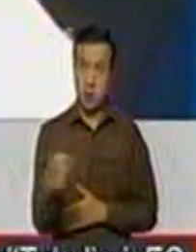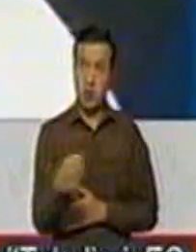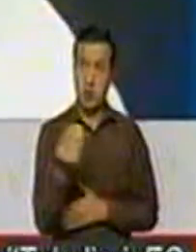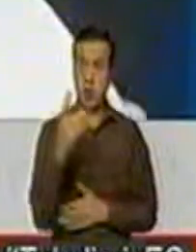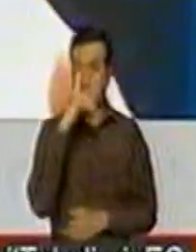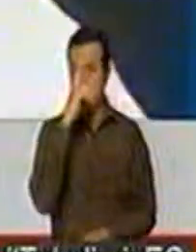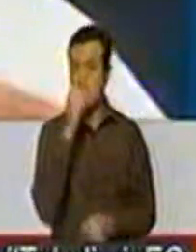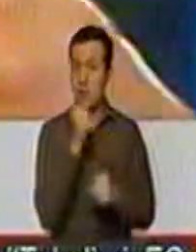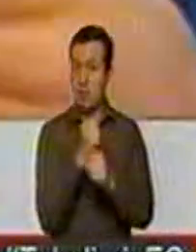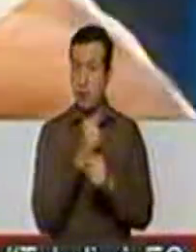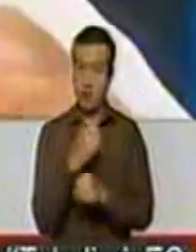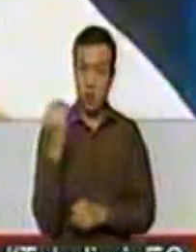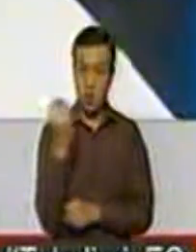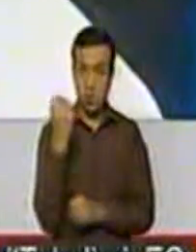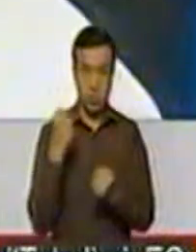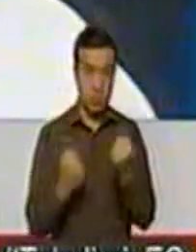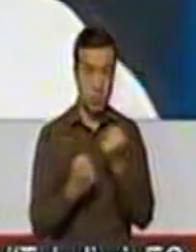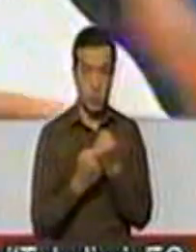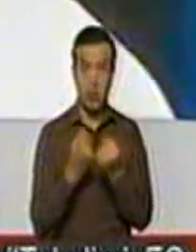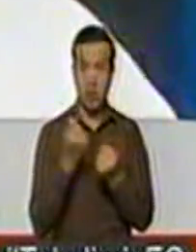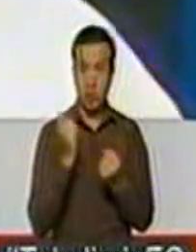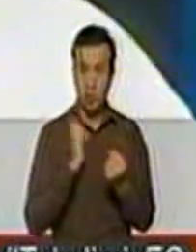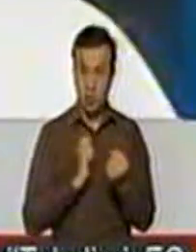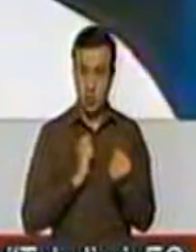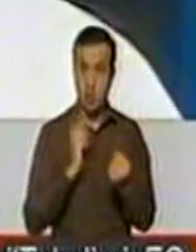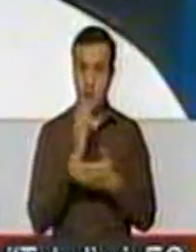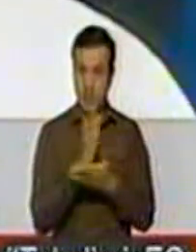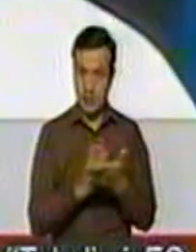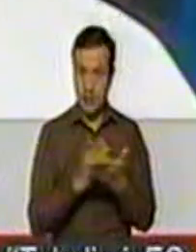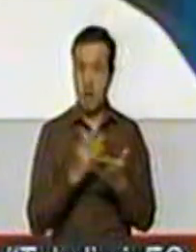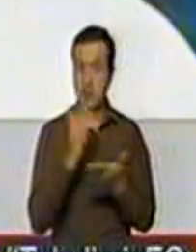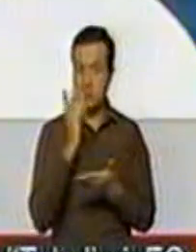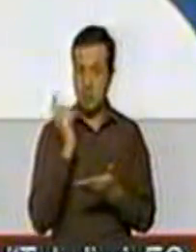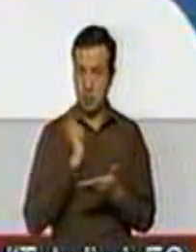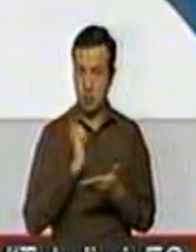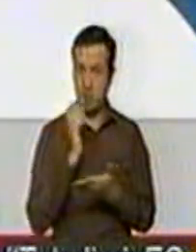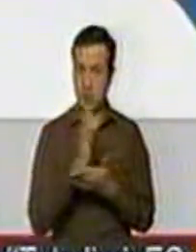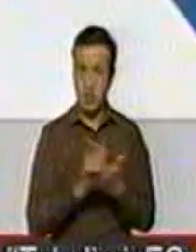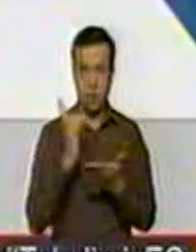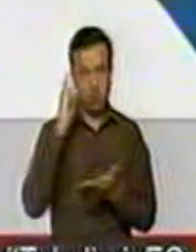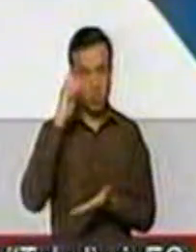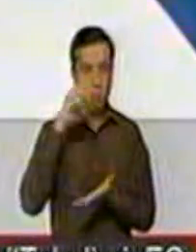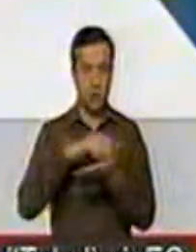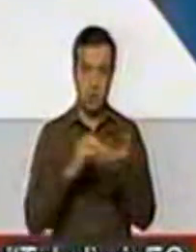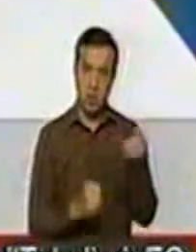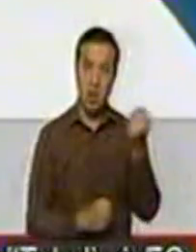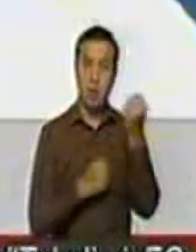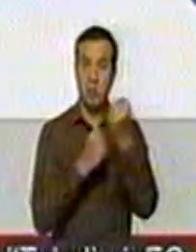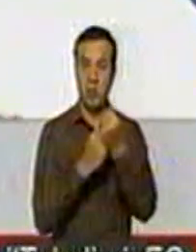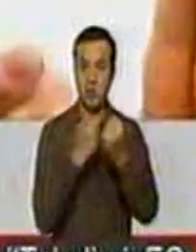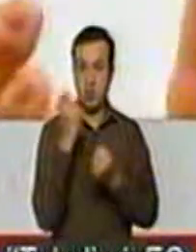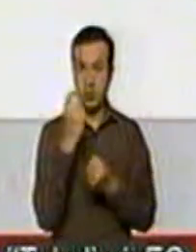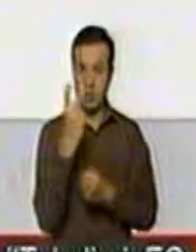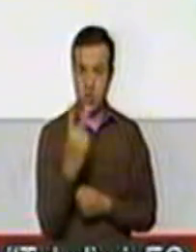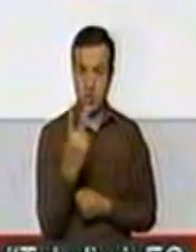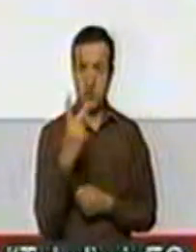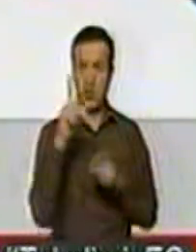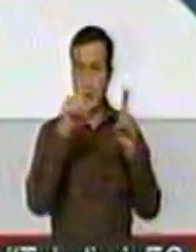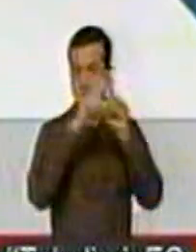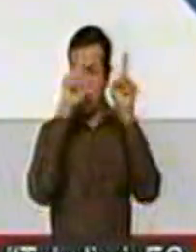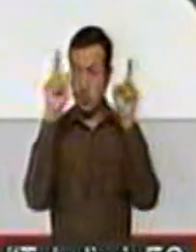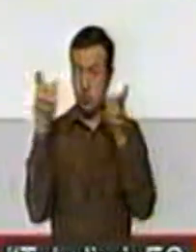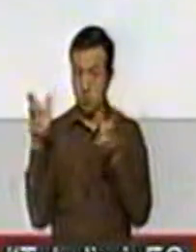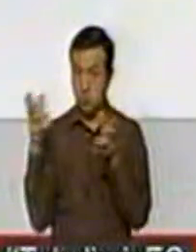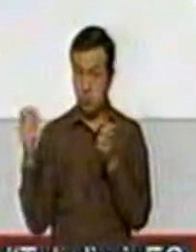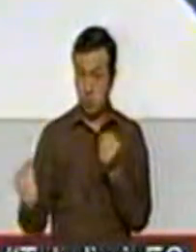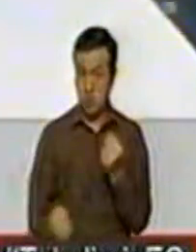empleo joven financiamos la mitad del salario básico de un joven que puede trabajar en una empresa privada. Aquí necesitamos dos cosas: el empresario que